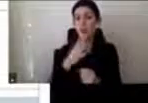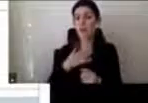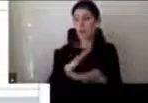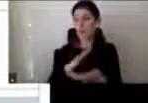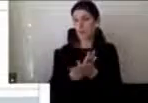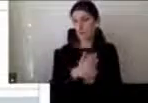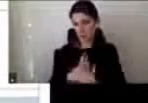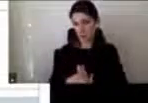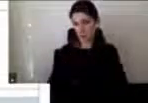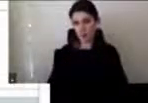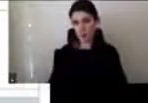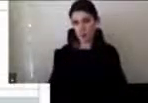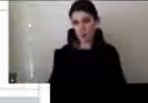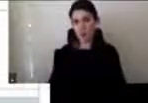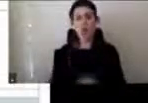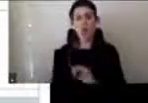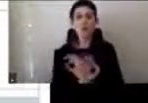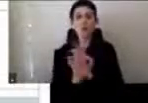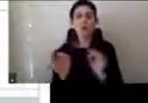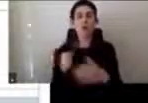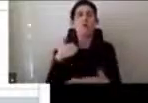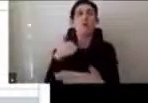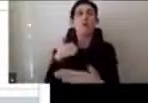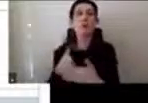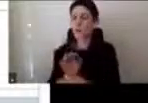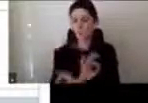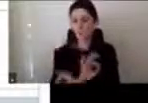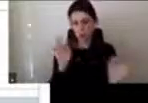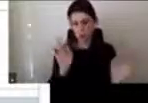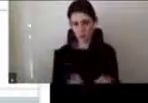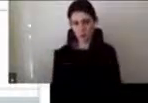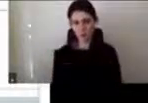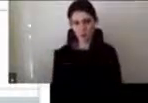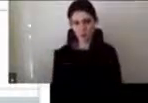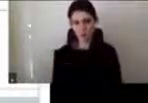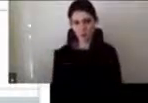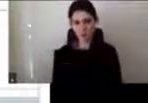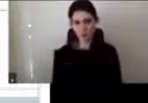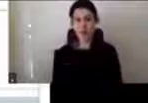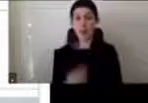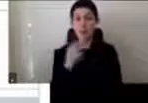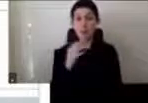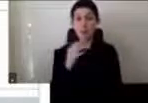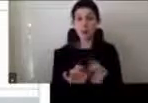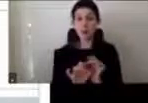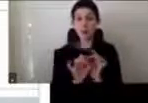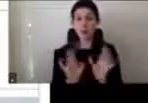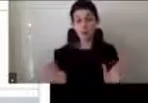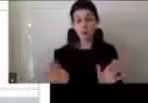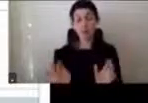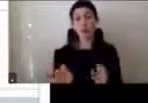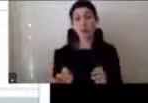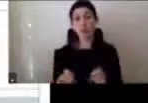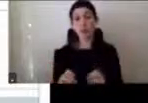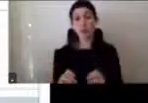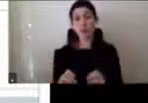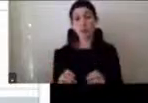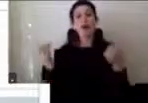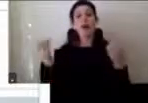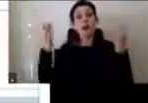Nunca hay que limitarse a eso. Y otra cosa que hay que tener claro acá es que estamos aprendiendo de